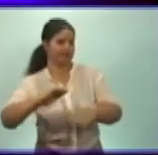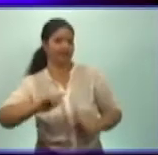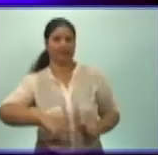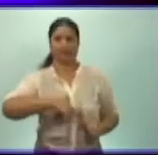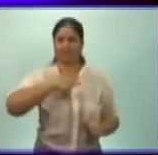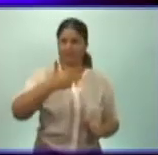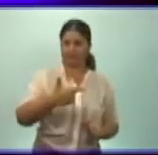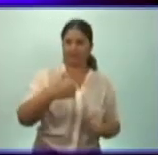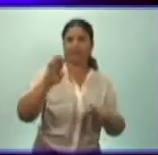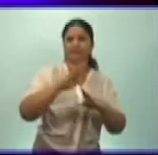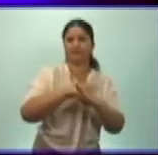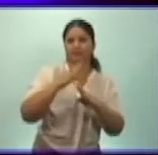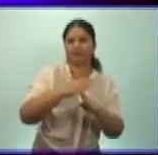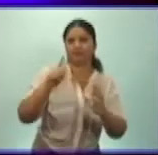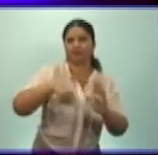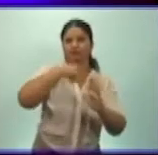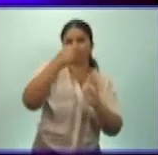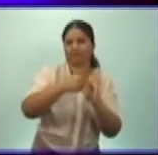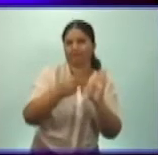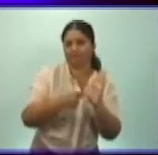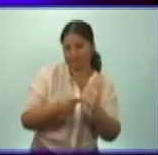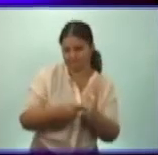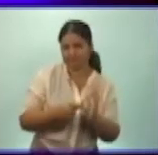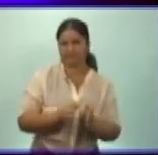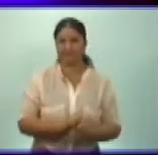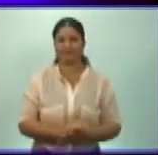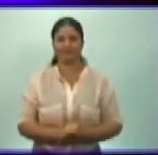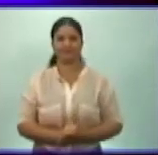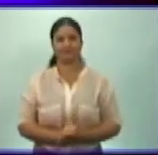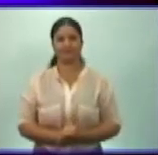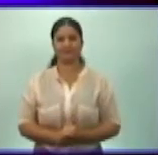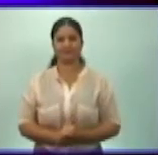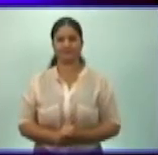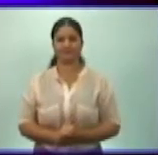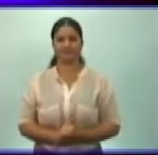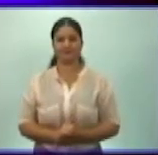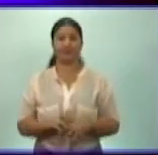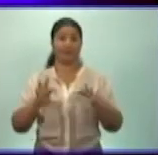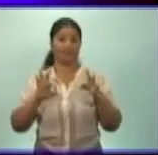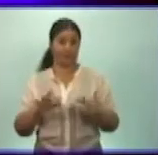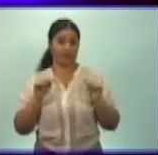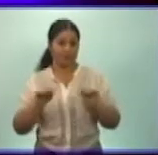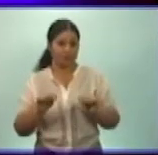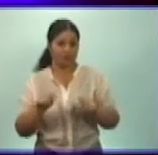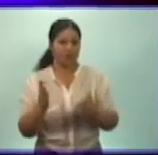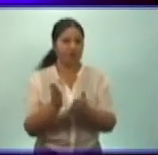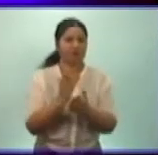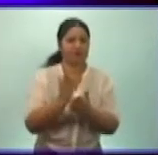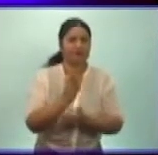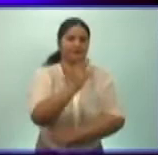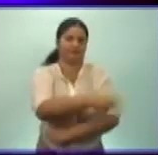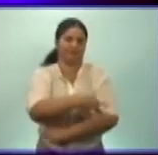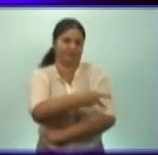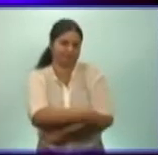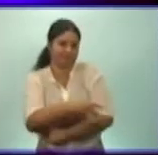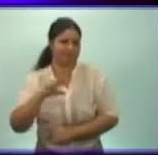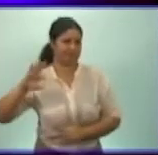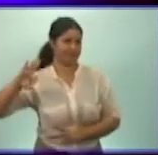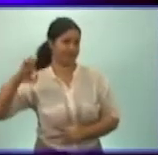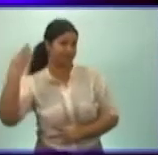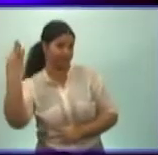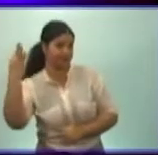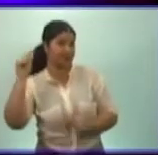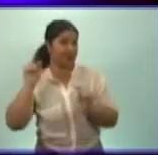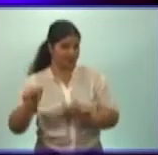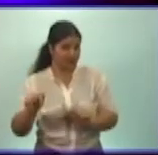primitivo, comienzan a darse las primeras manifestaciones. El arte también en Francia va a florecer grandemente gracias